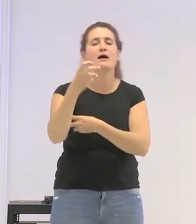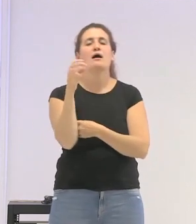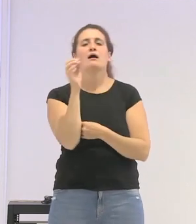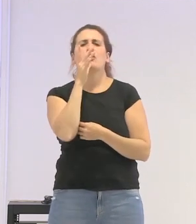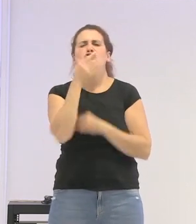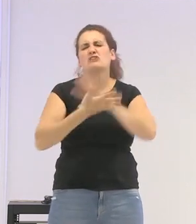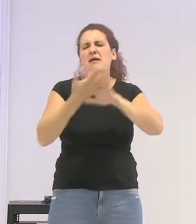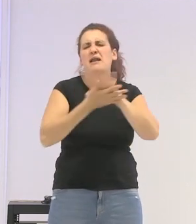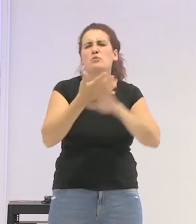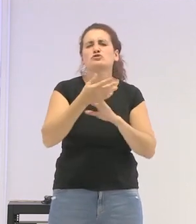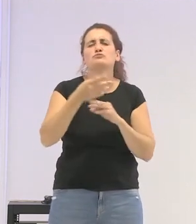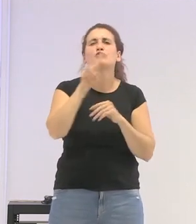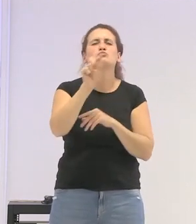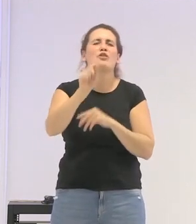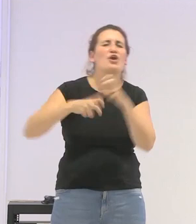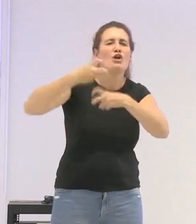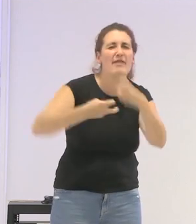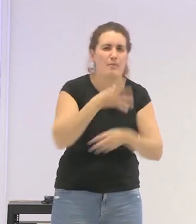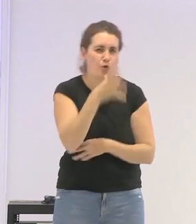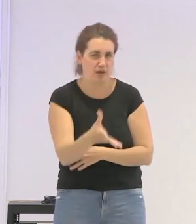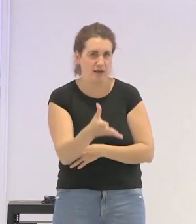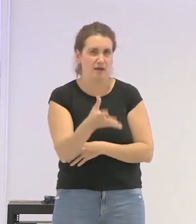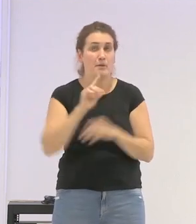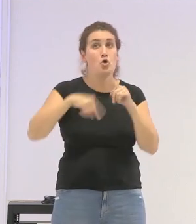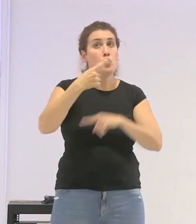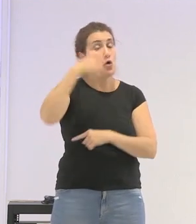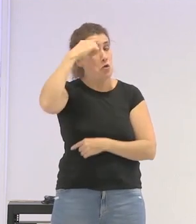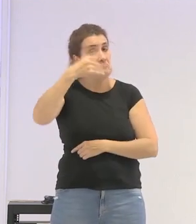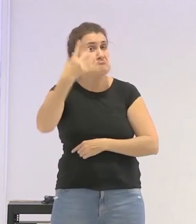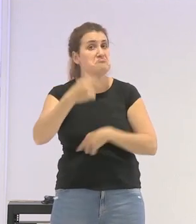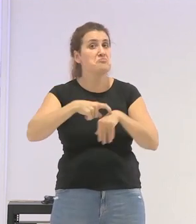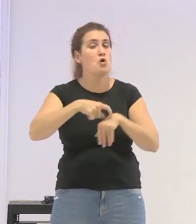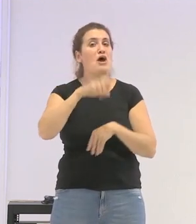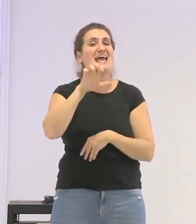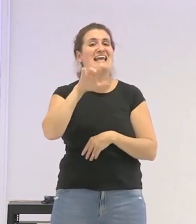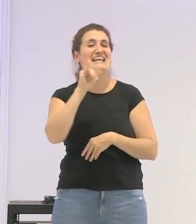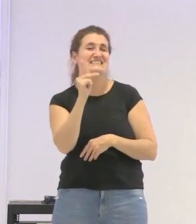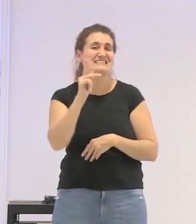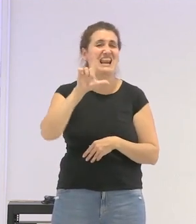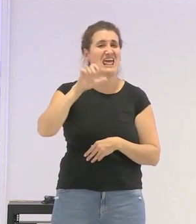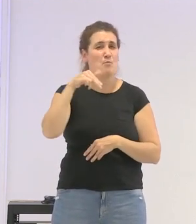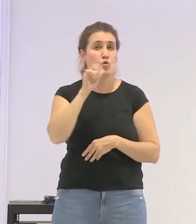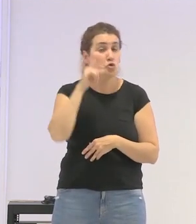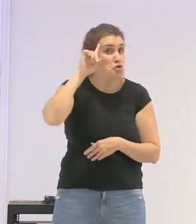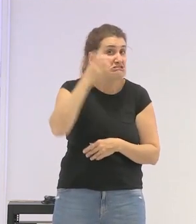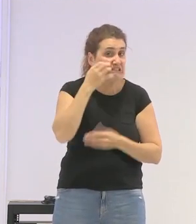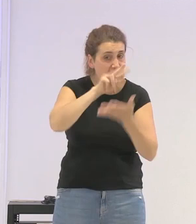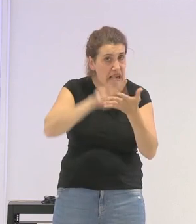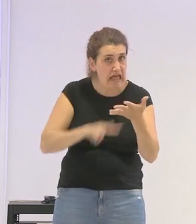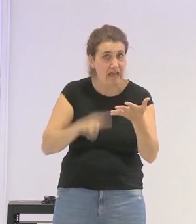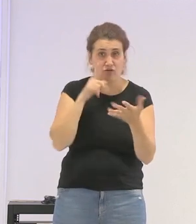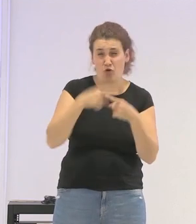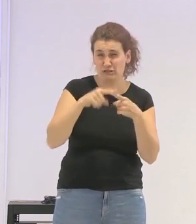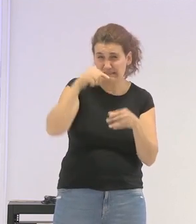de extrema derecha renovada. Pero claro, luego emerge un tipo como Éric Zemmour, no sé si habéis leído recientemente cosas de